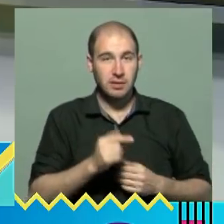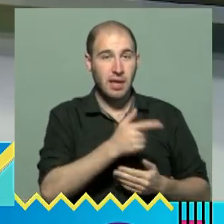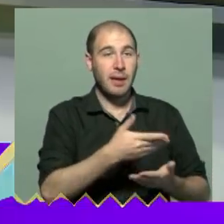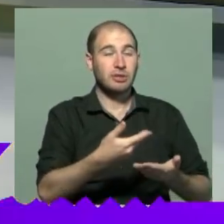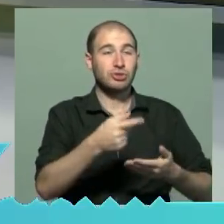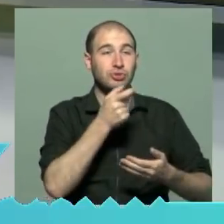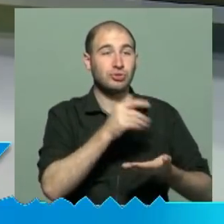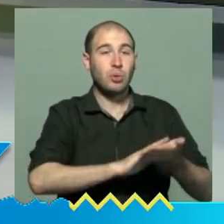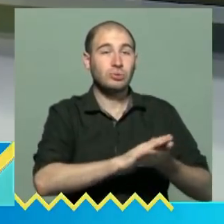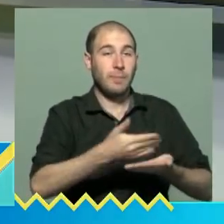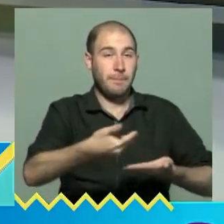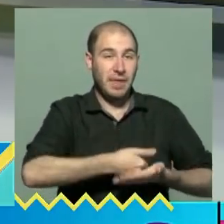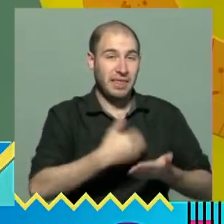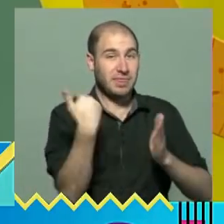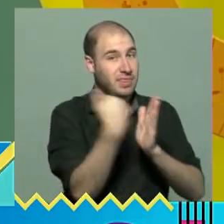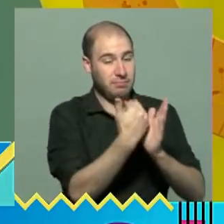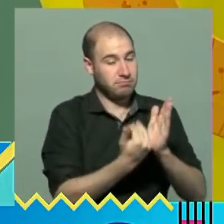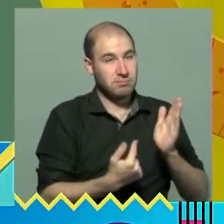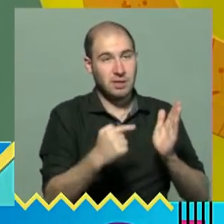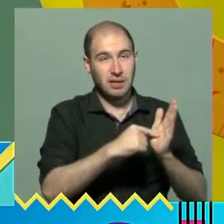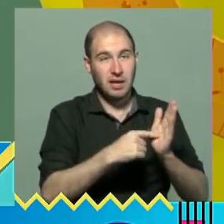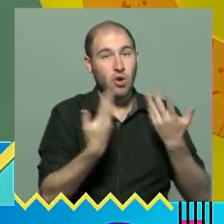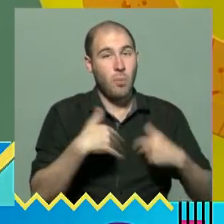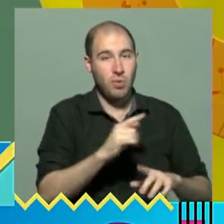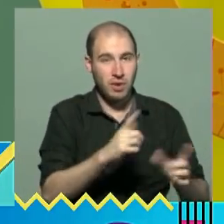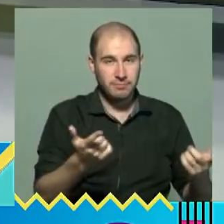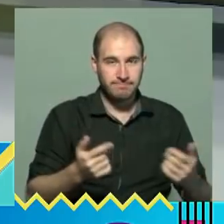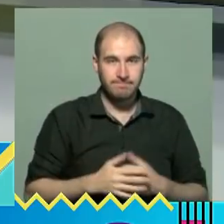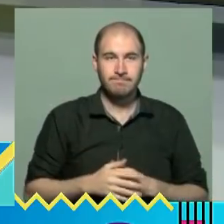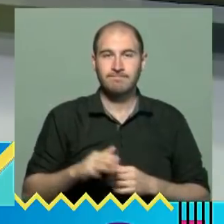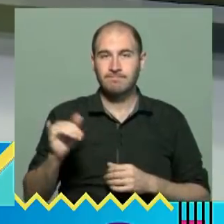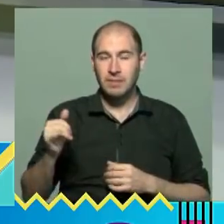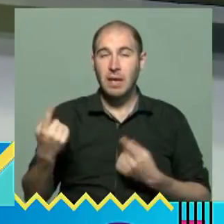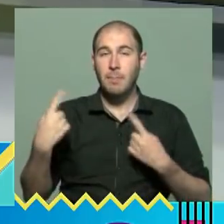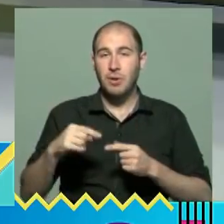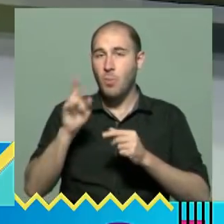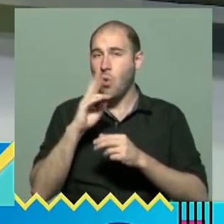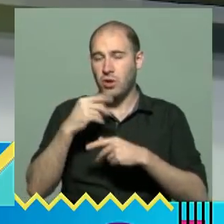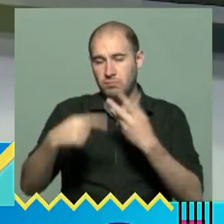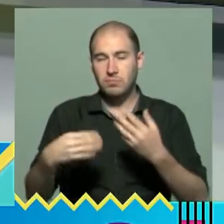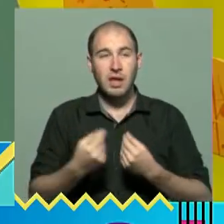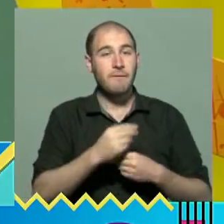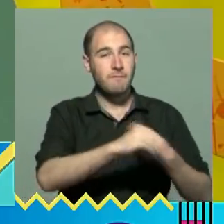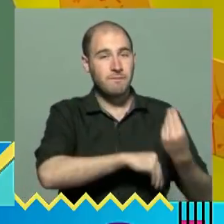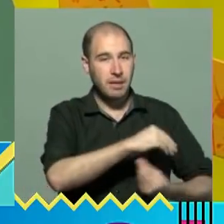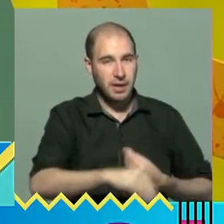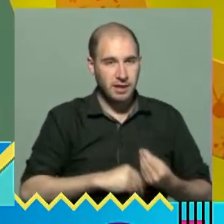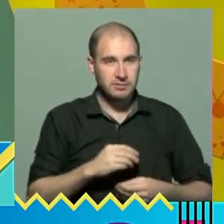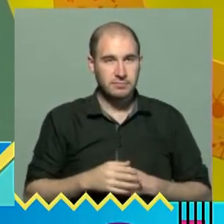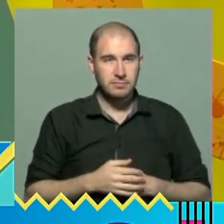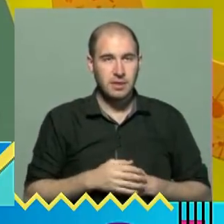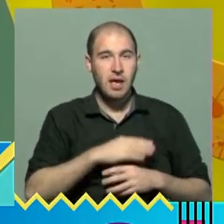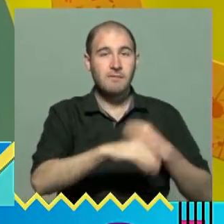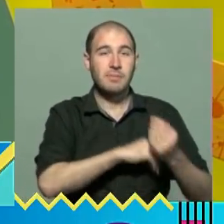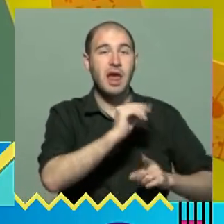una solución para un tema específico que tampoco es el más común. Claro, no. Por supuesto, pero hay un montón de mujeres... Es más común que las familias,